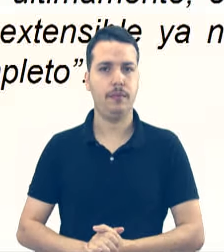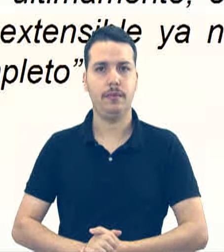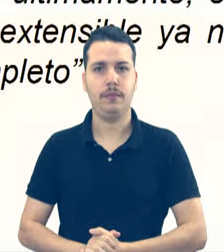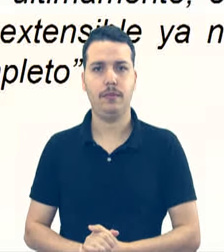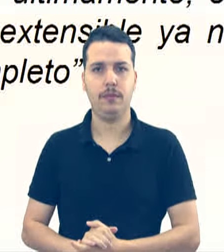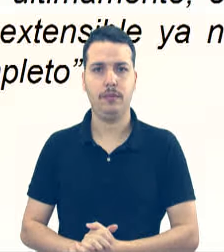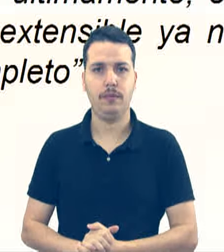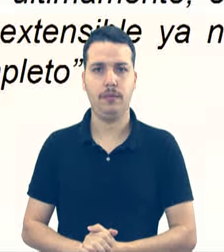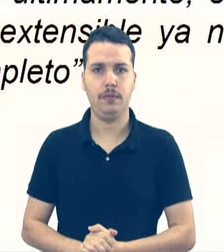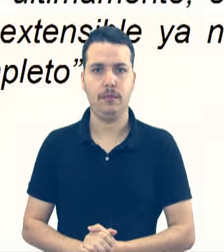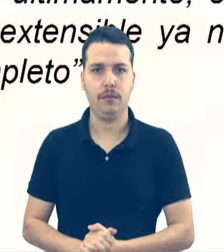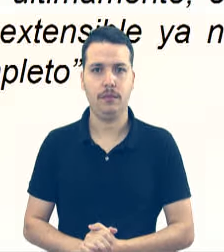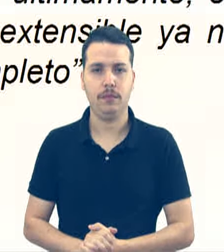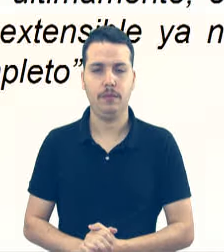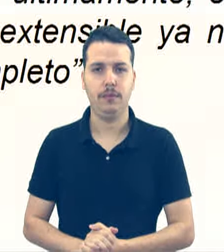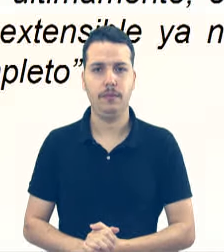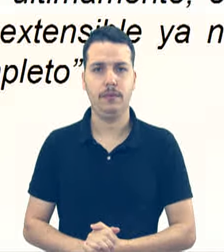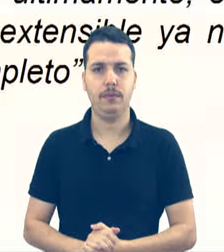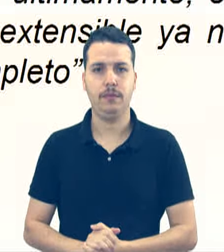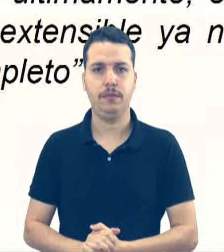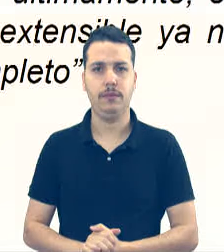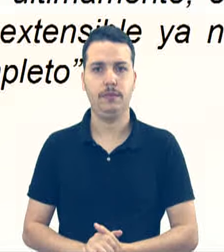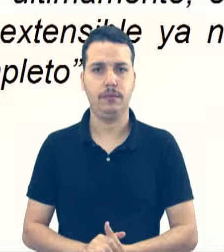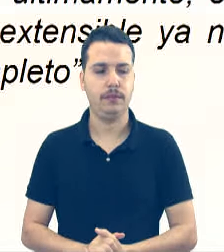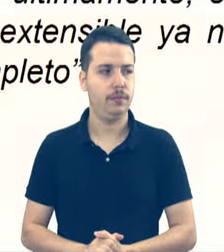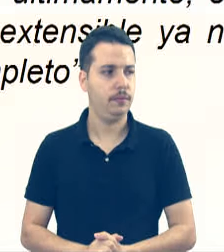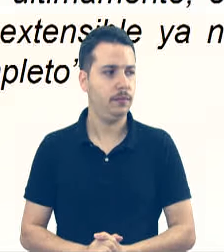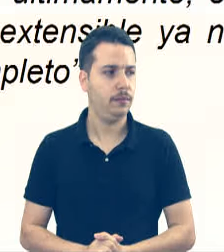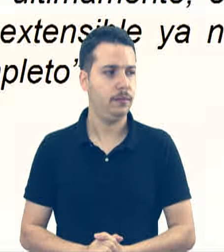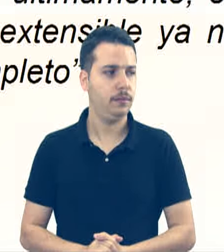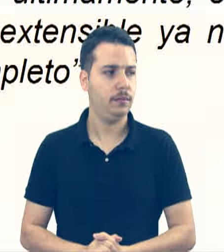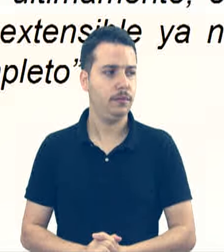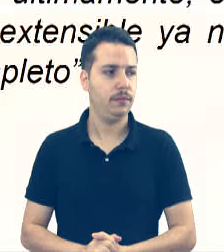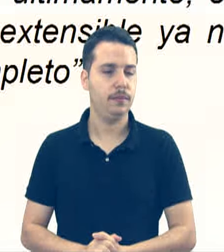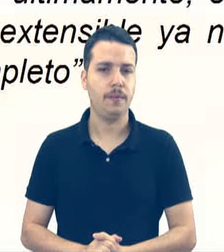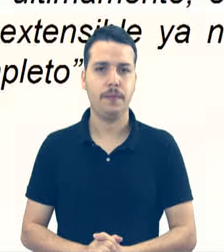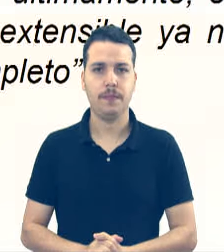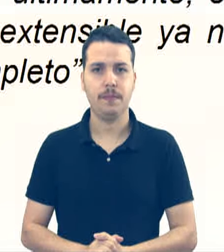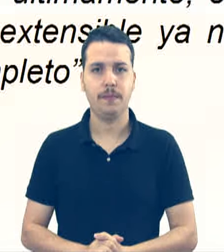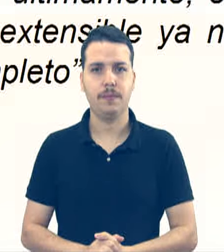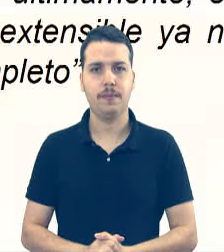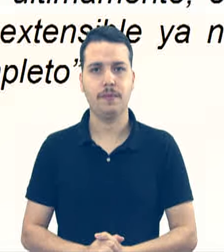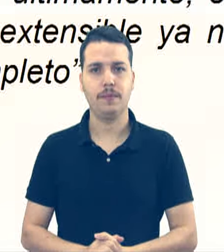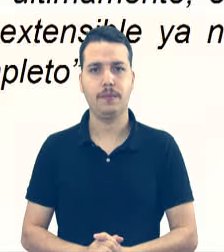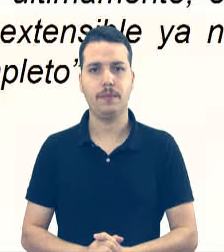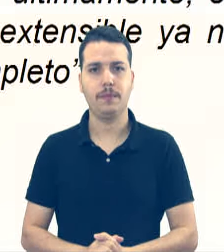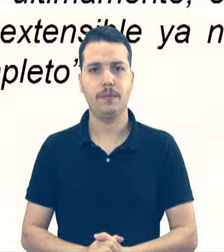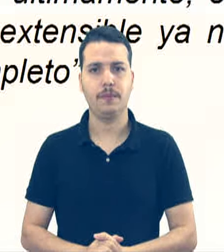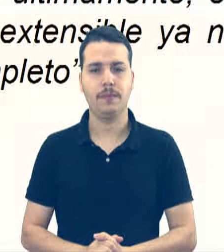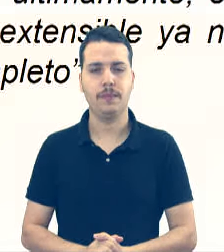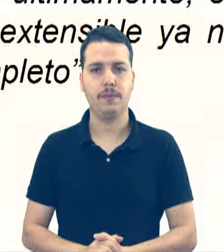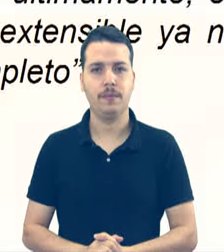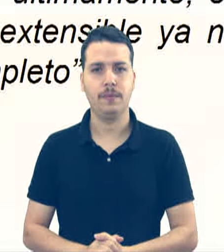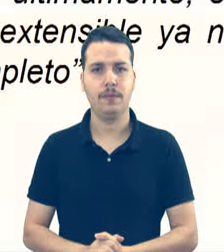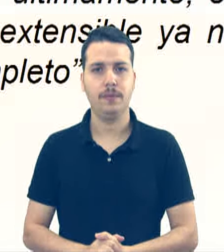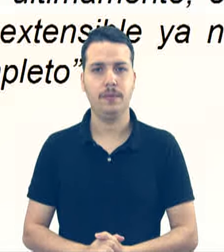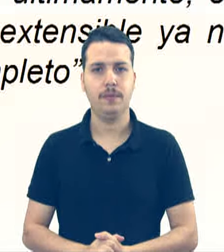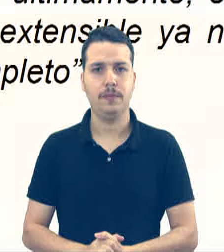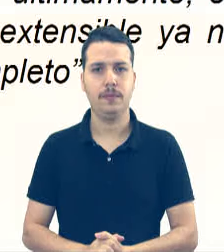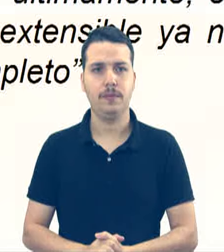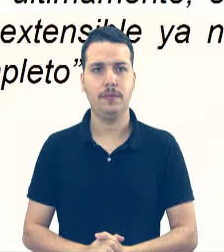adicción a la televisión con la irrupción masiva de la informática en los hogares, aparecieron